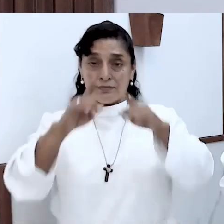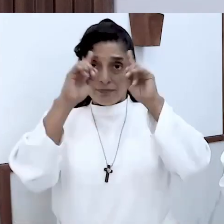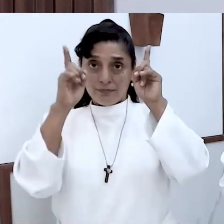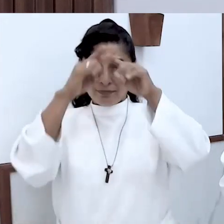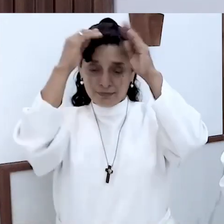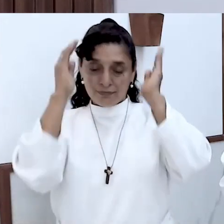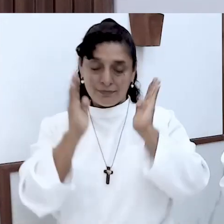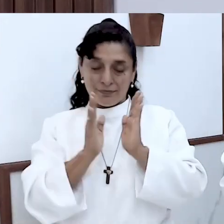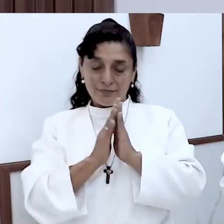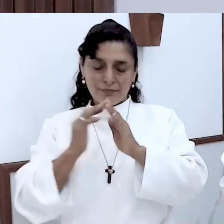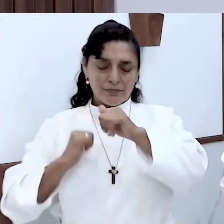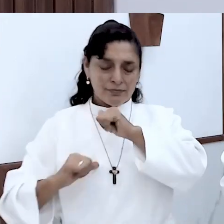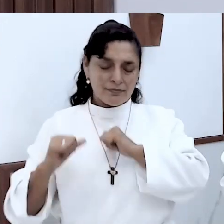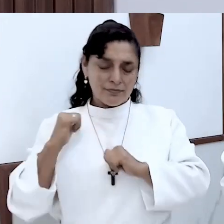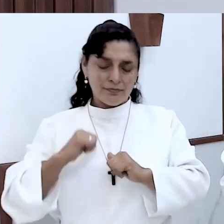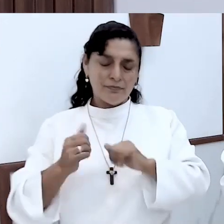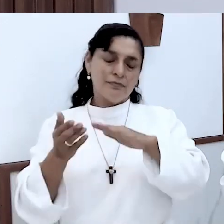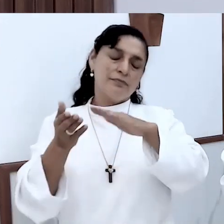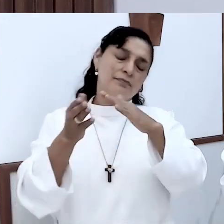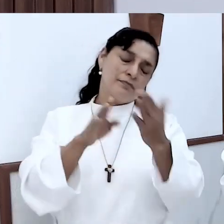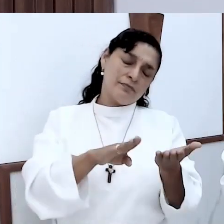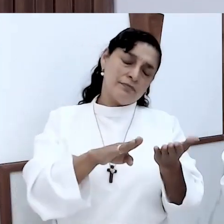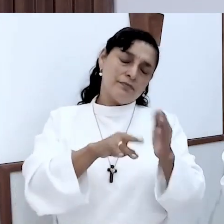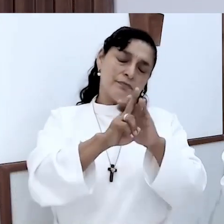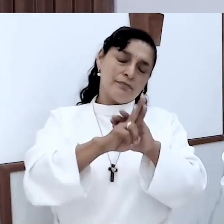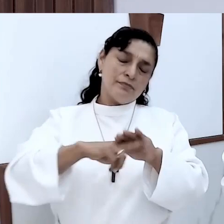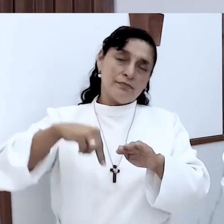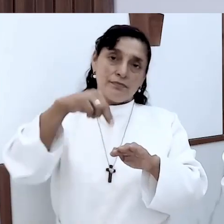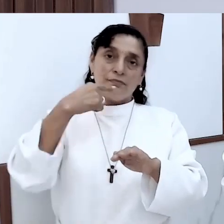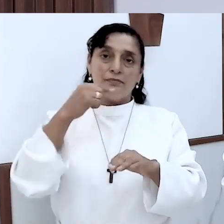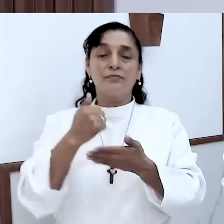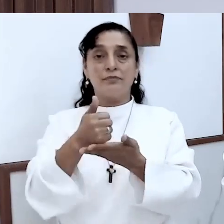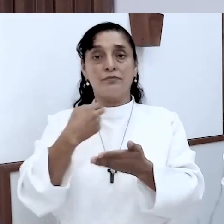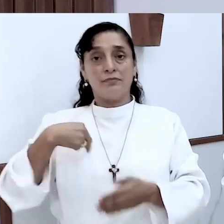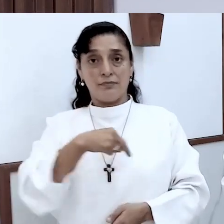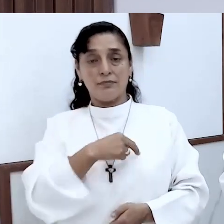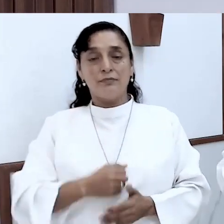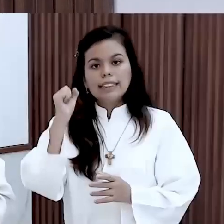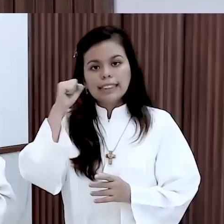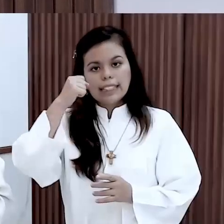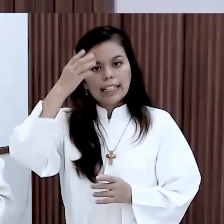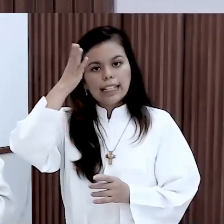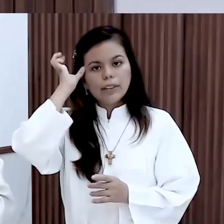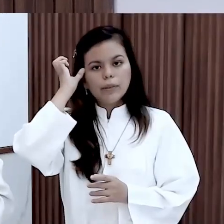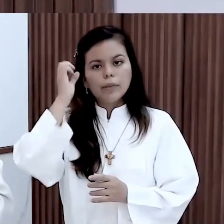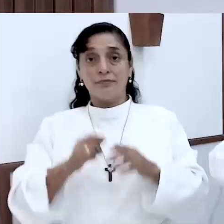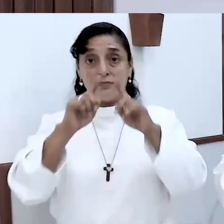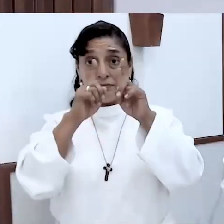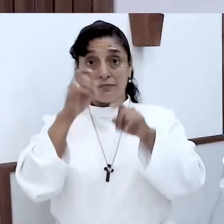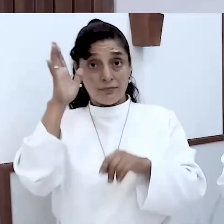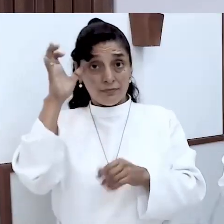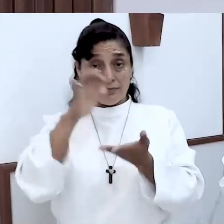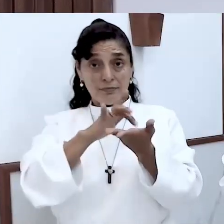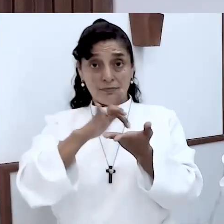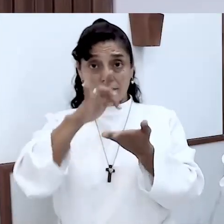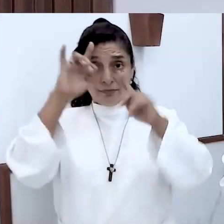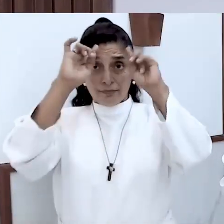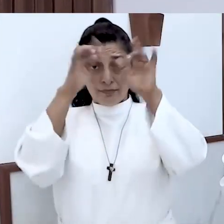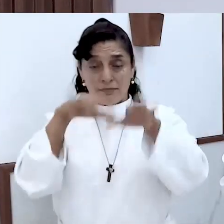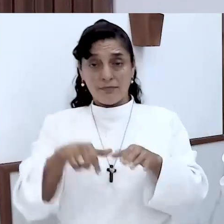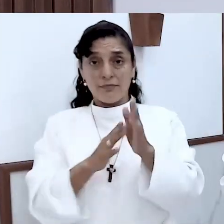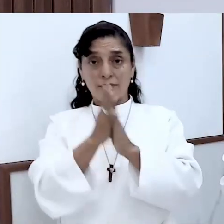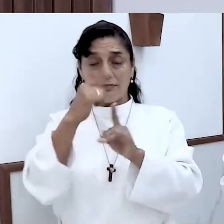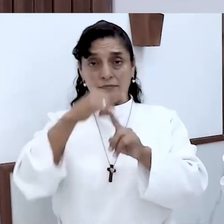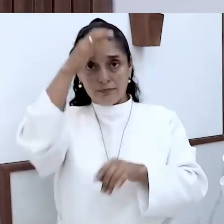María Santísima, padeció, murió y resucitó por nosotros? Sí, creo. ¿Creen en el Espíritu Santo, en esta